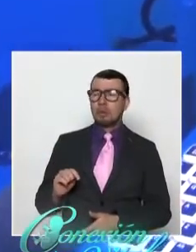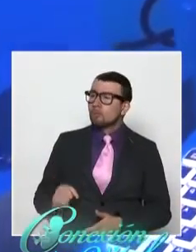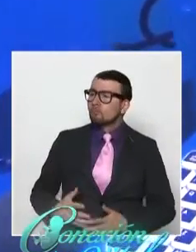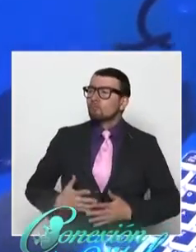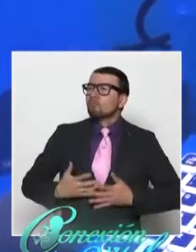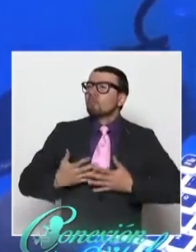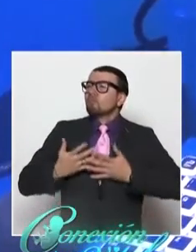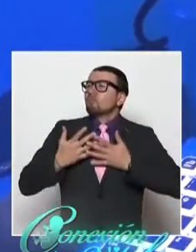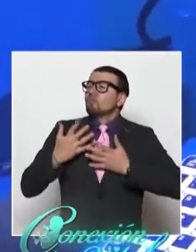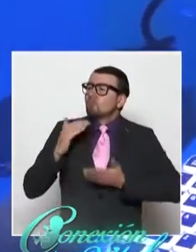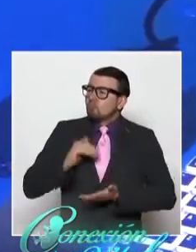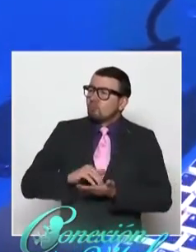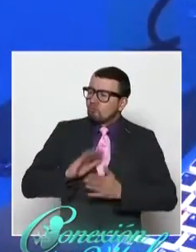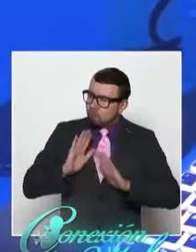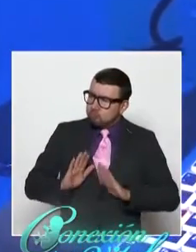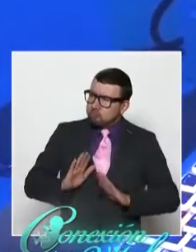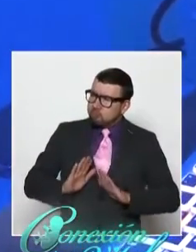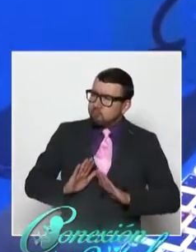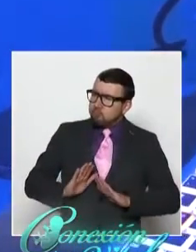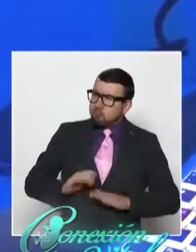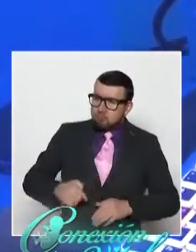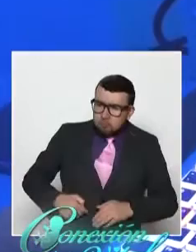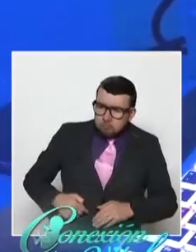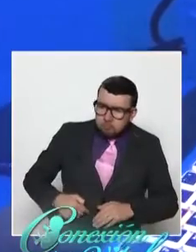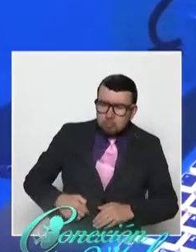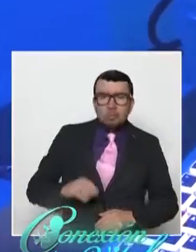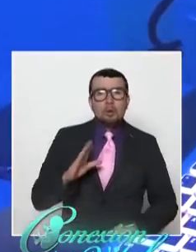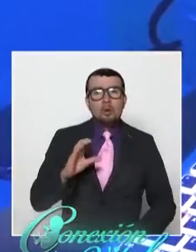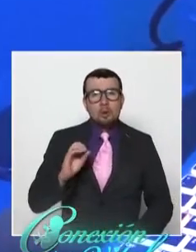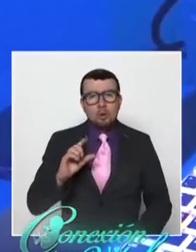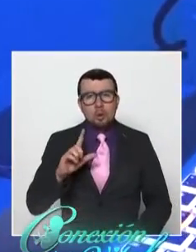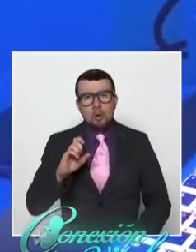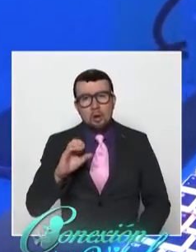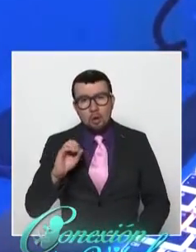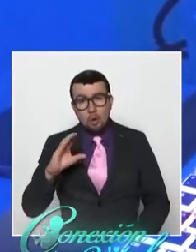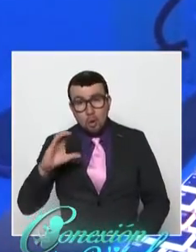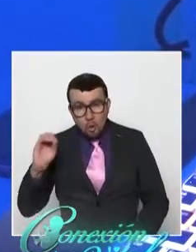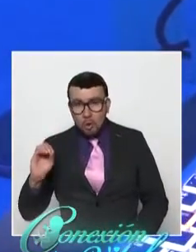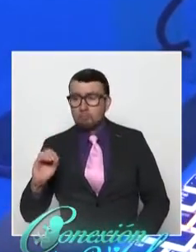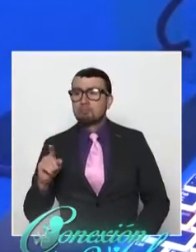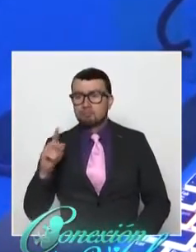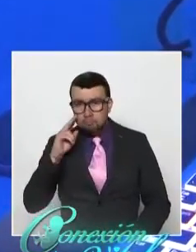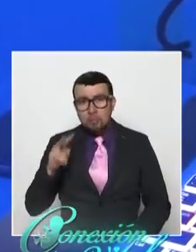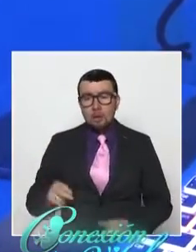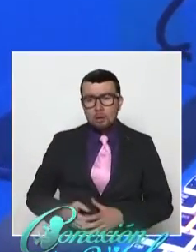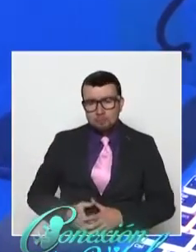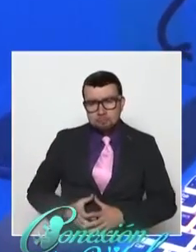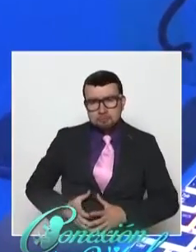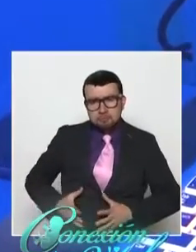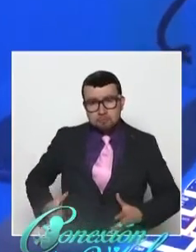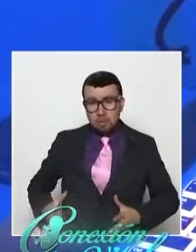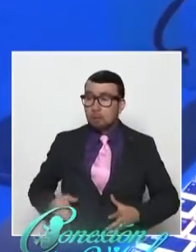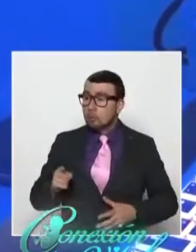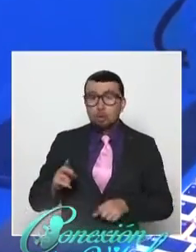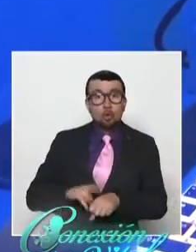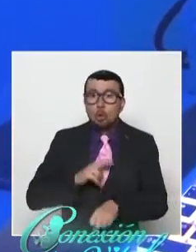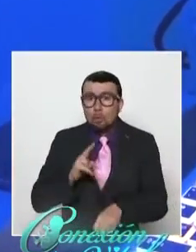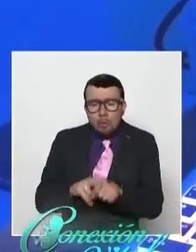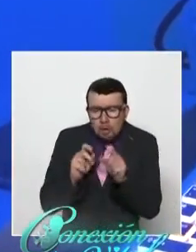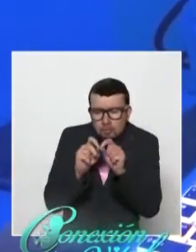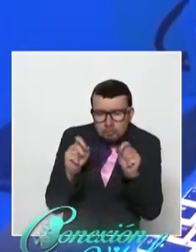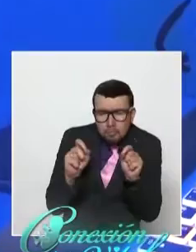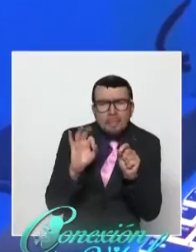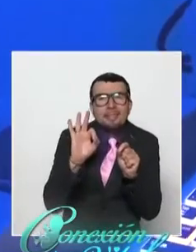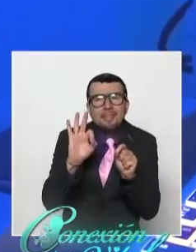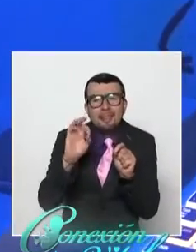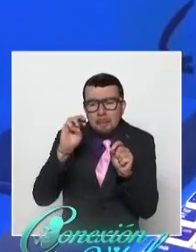vez, vemos que el colédoco sí muestra una importante dilatación. El colédoco normalmente mide 3